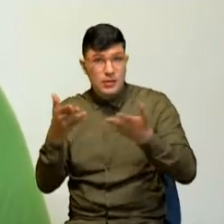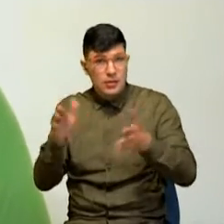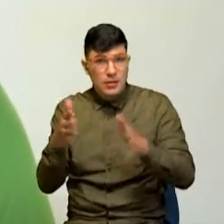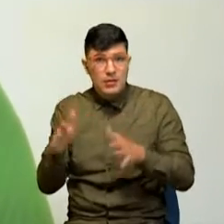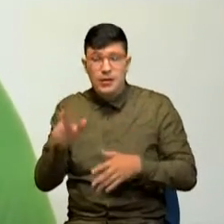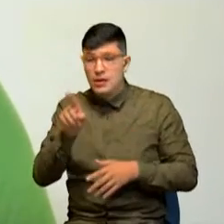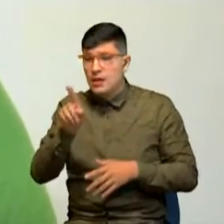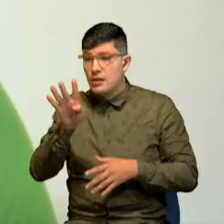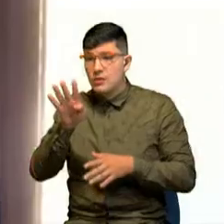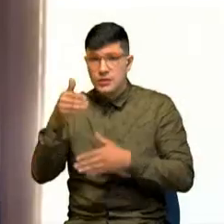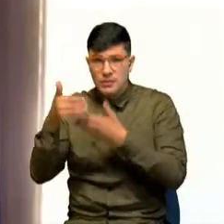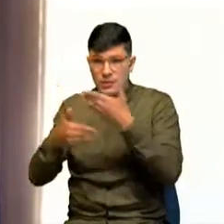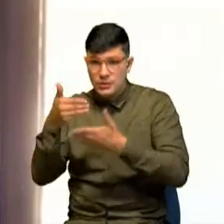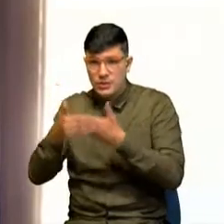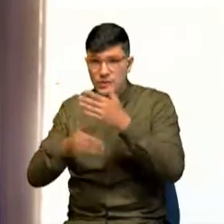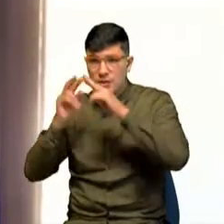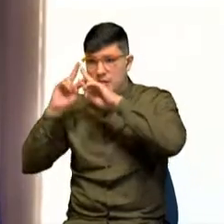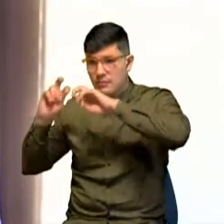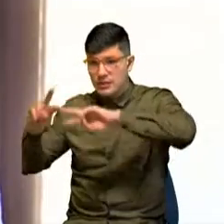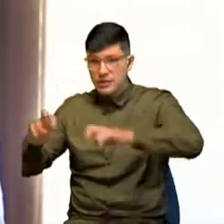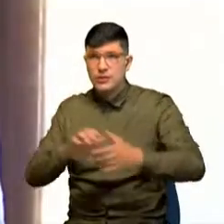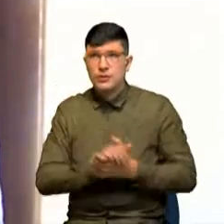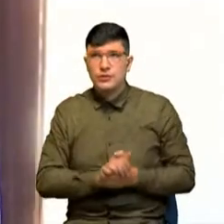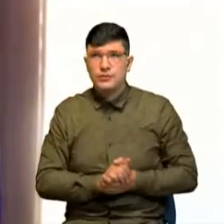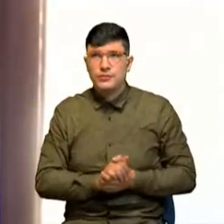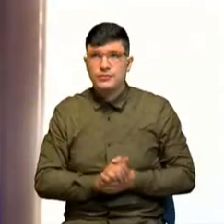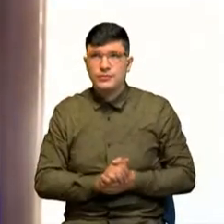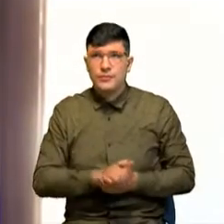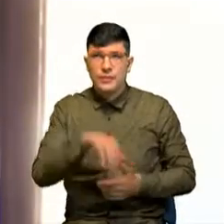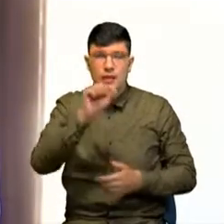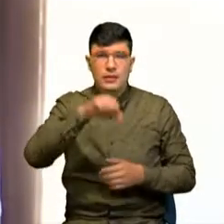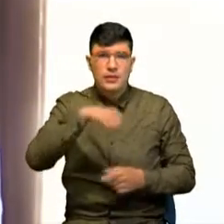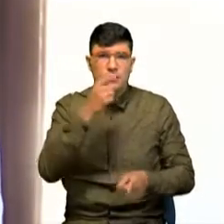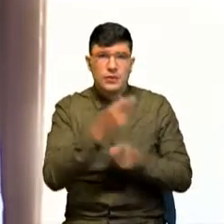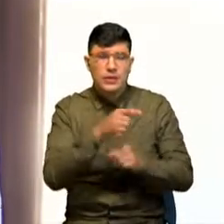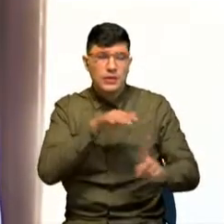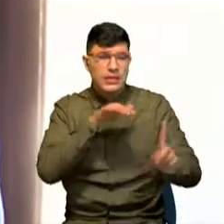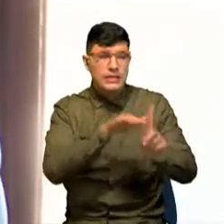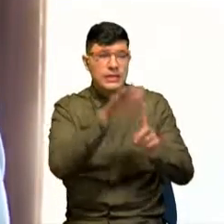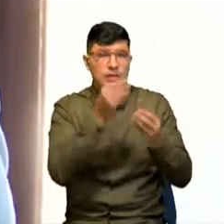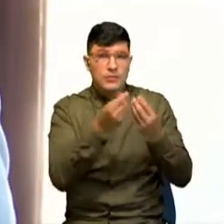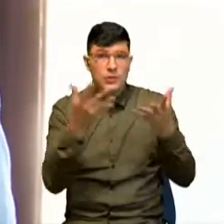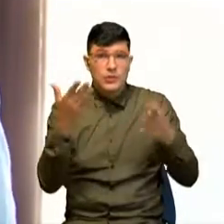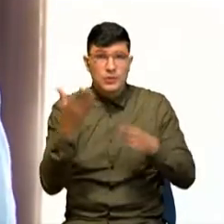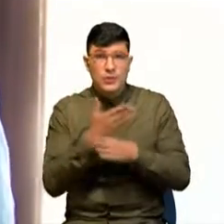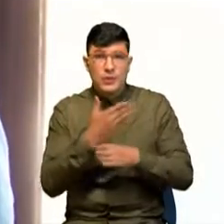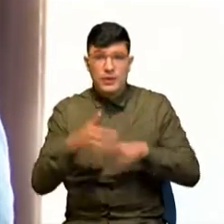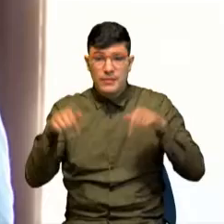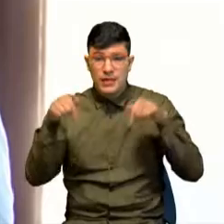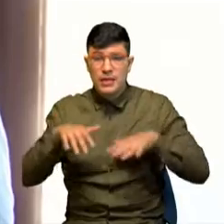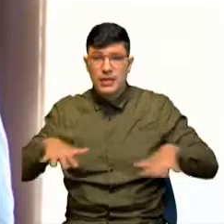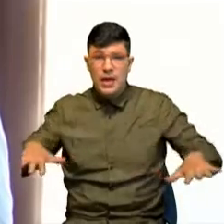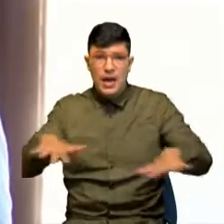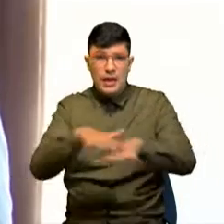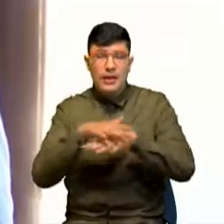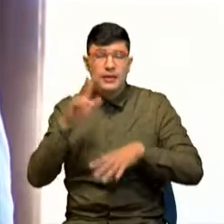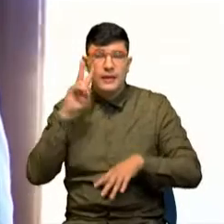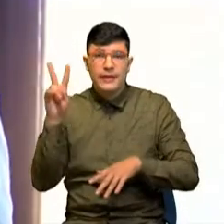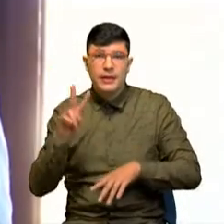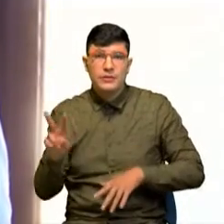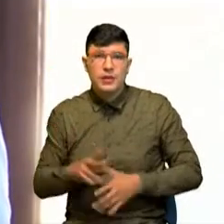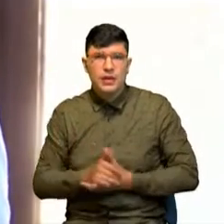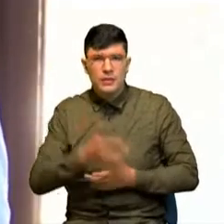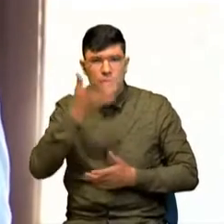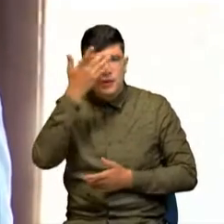o menos 14 procesos y efectivamente pues ha incidido bastante gamos la problemática fronteriza que tenemos debido